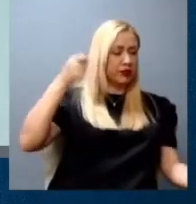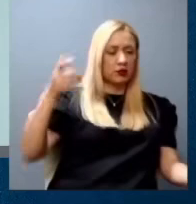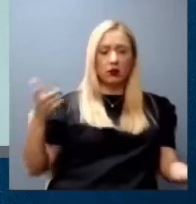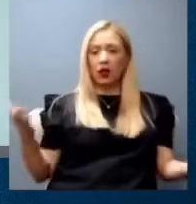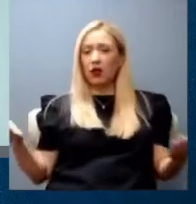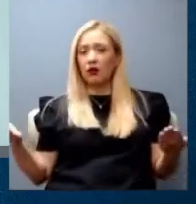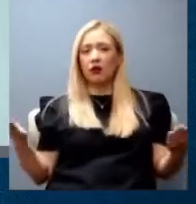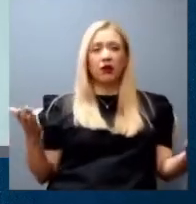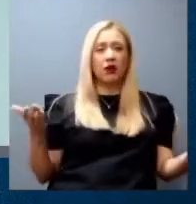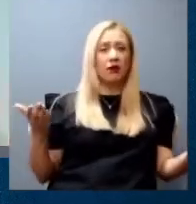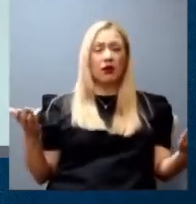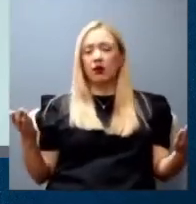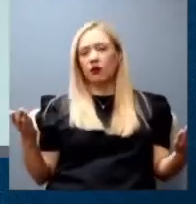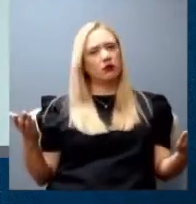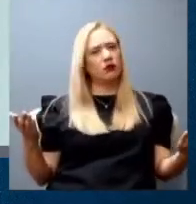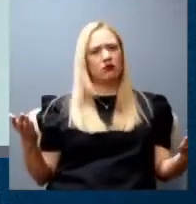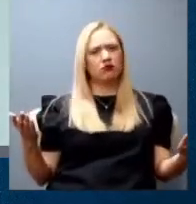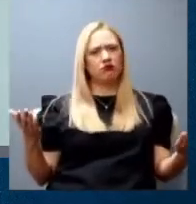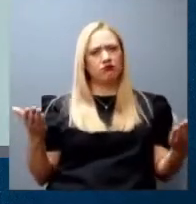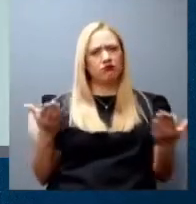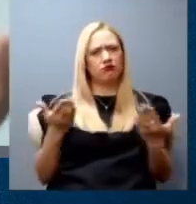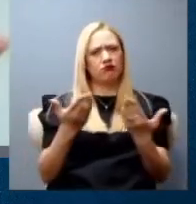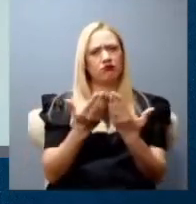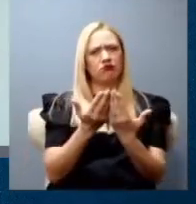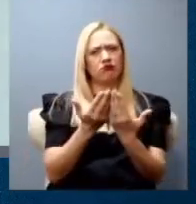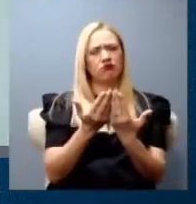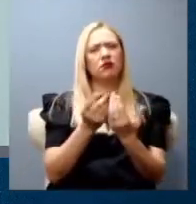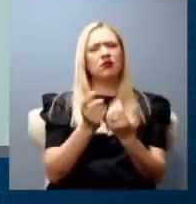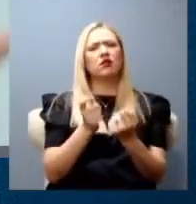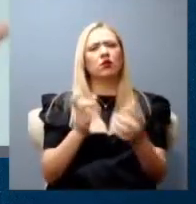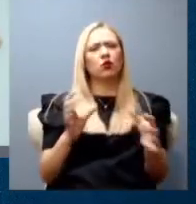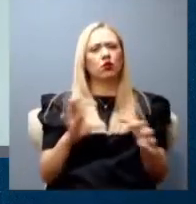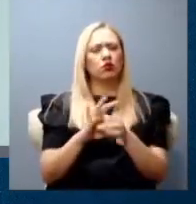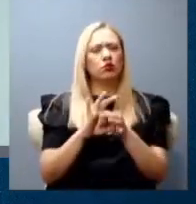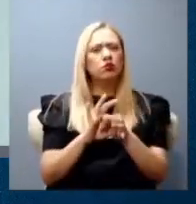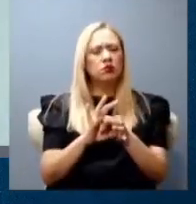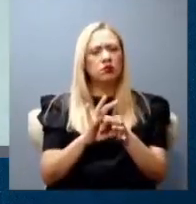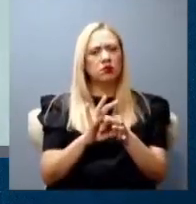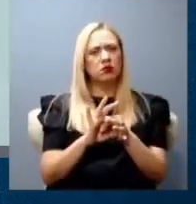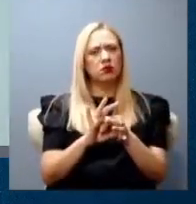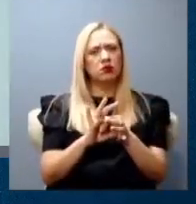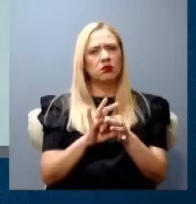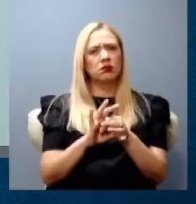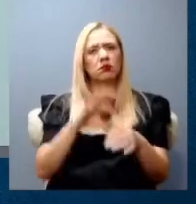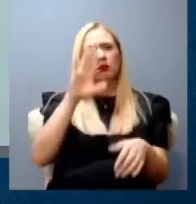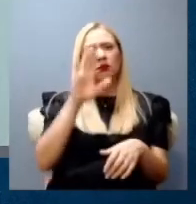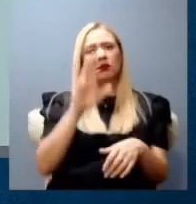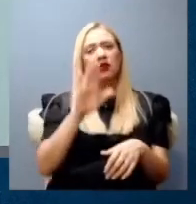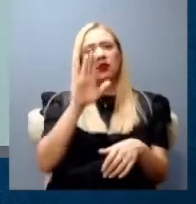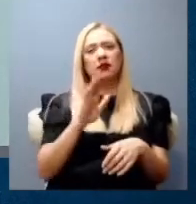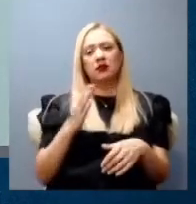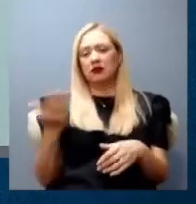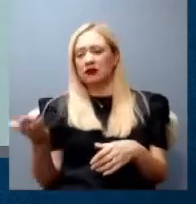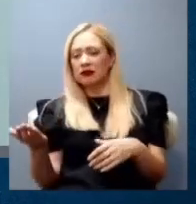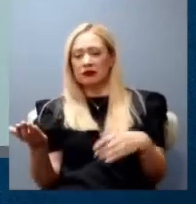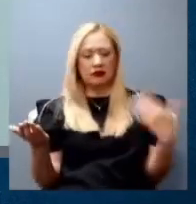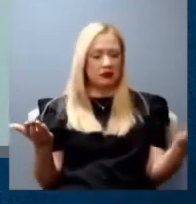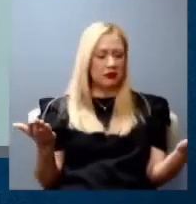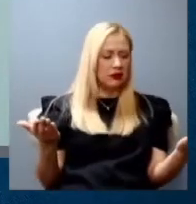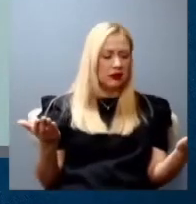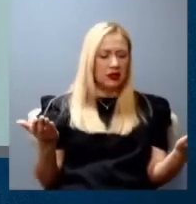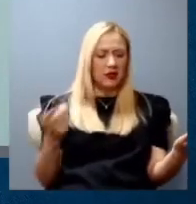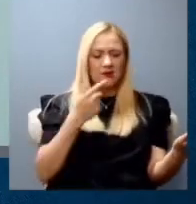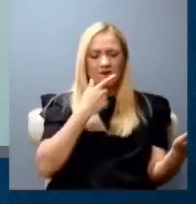ambas tienen que ser partes de un mismo proceso. Pero a veces se parece que estamos en el dilema entre,